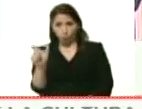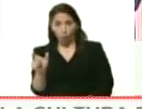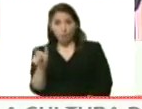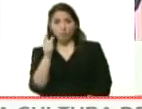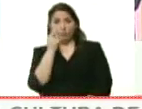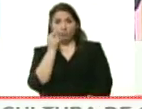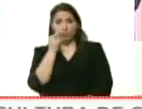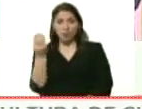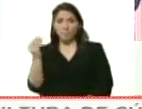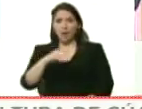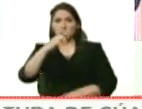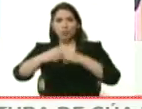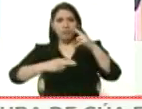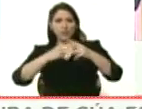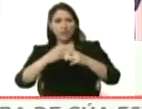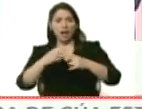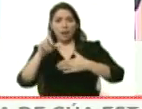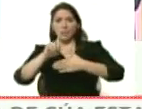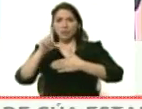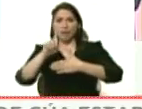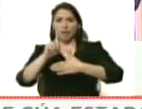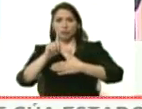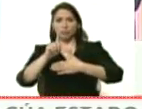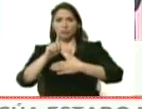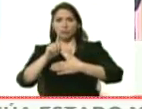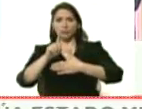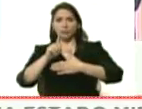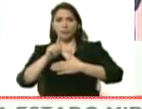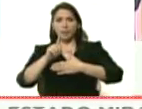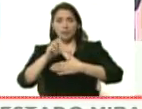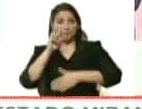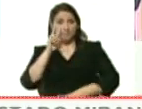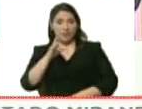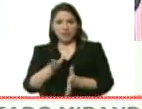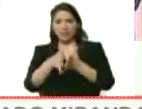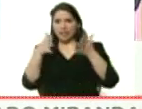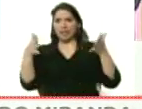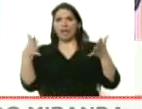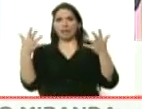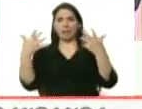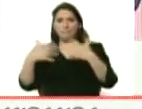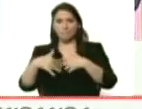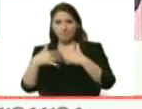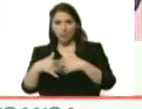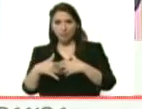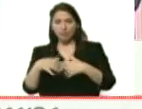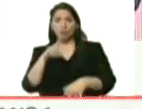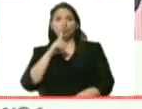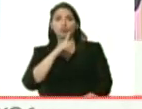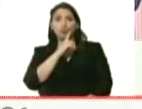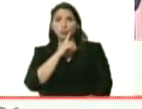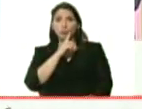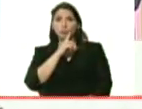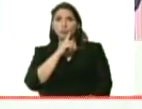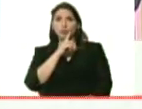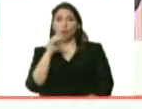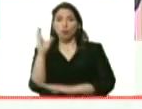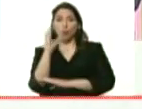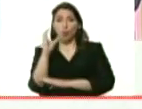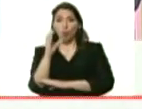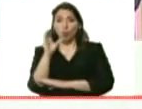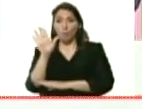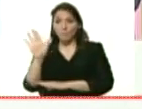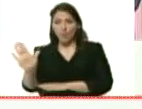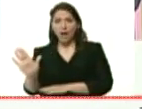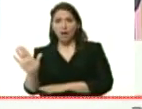más universal de los americanos, concibe la genial y grandiosa empresa de denominar como colombianos a